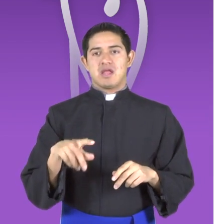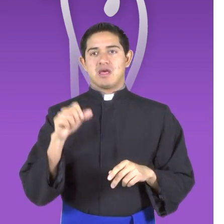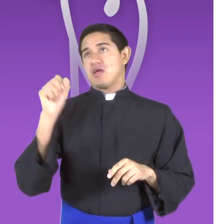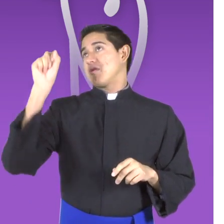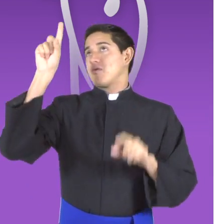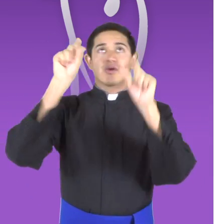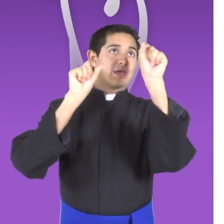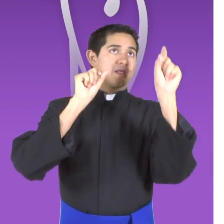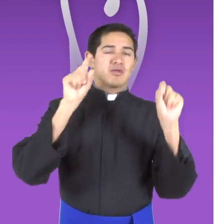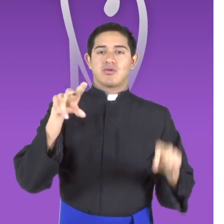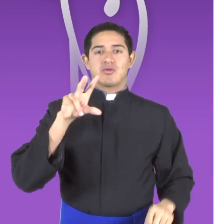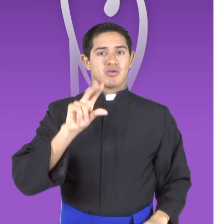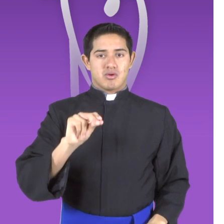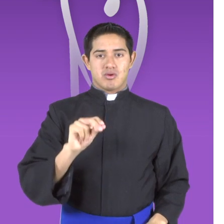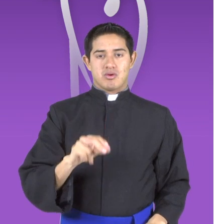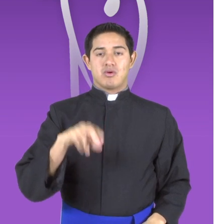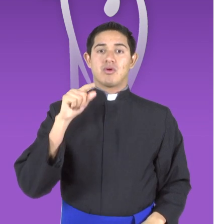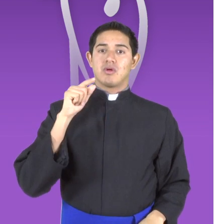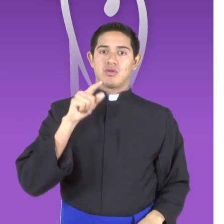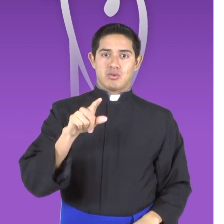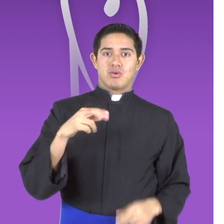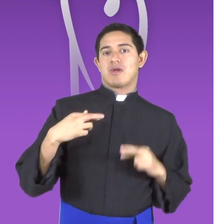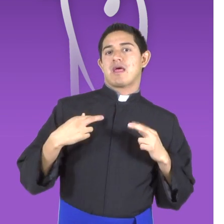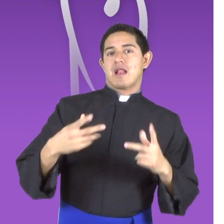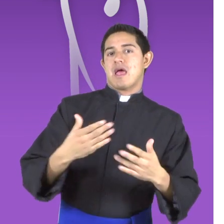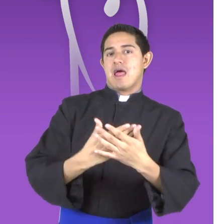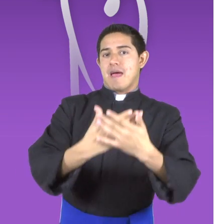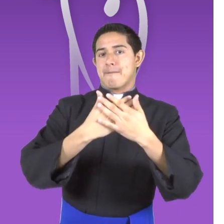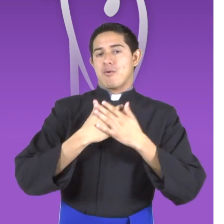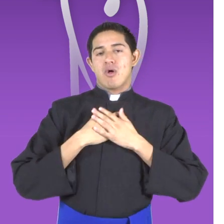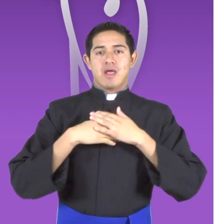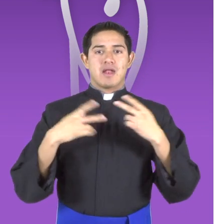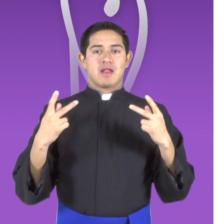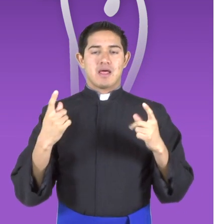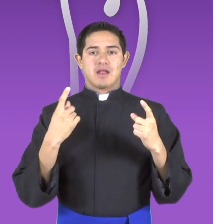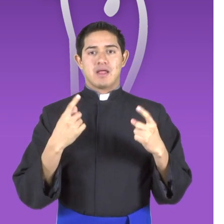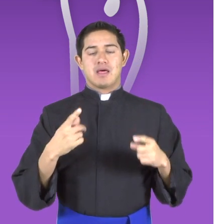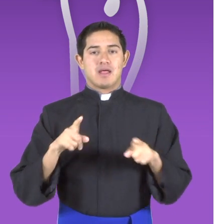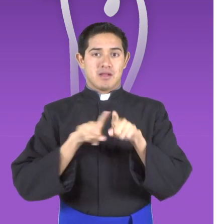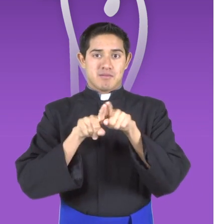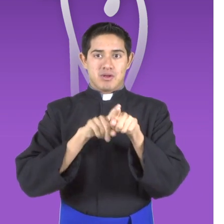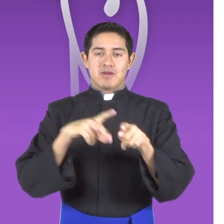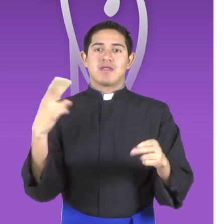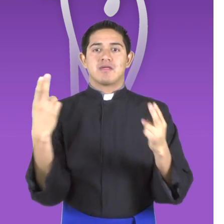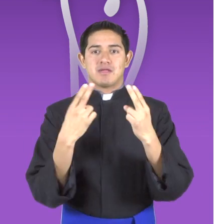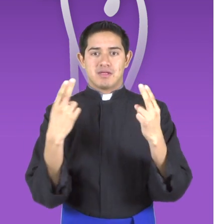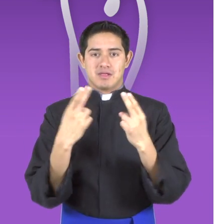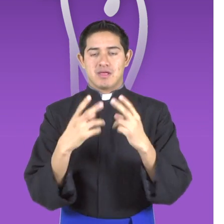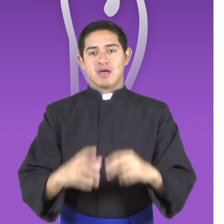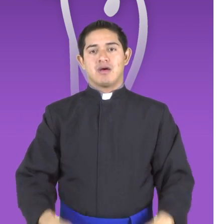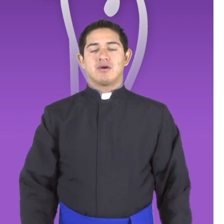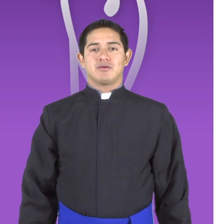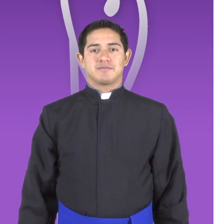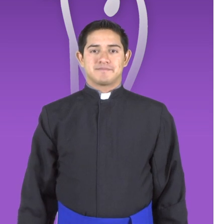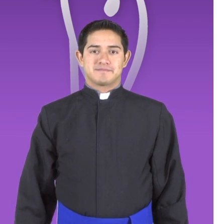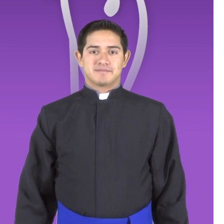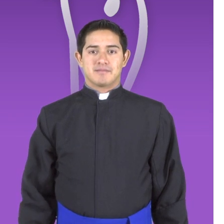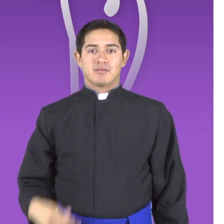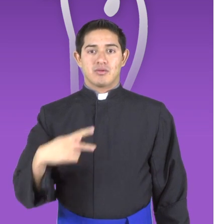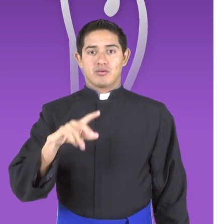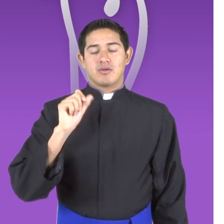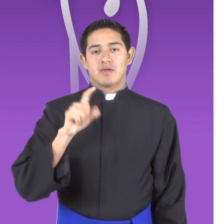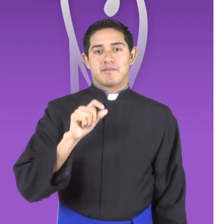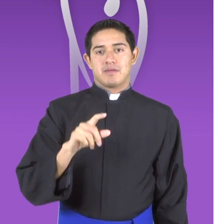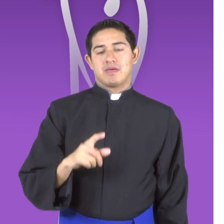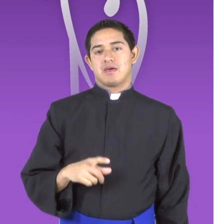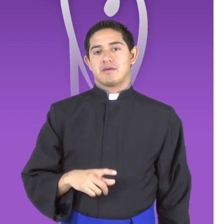casa. Regálale amor al hermano que lo necesita. Es Jesucristo que está presente en ellos y quiere pedirte, ¿va qué? Que